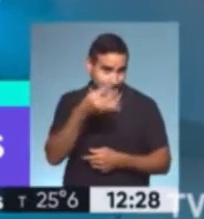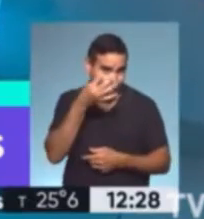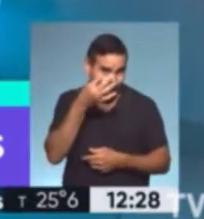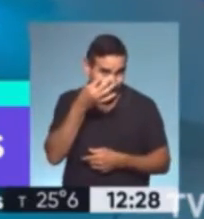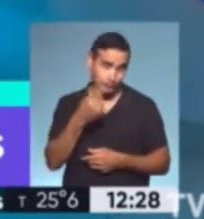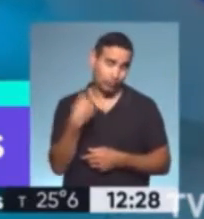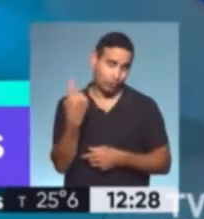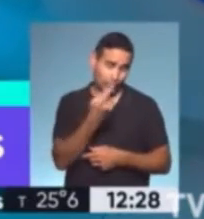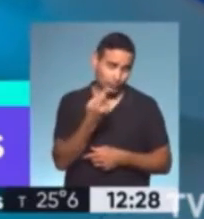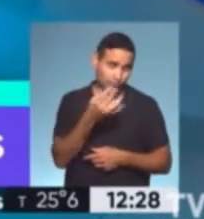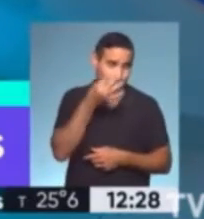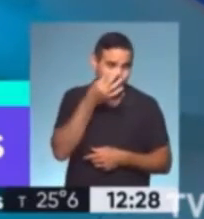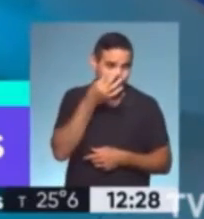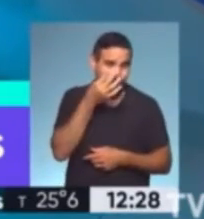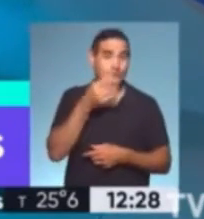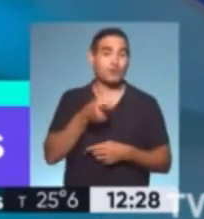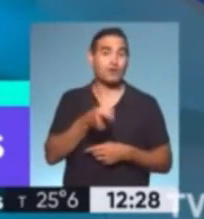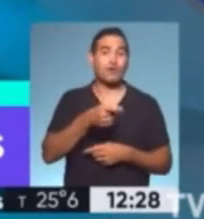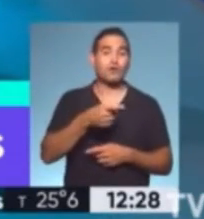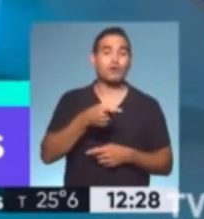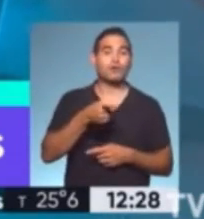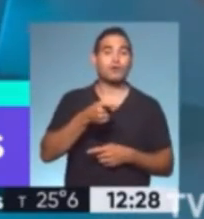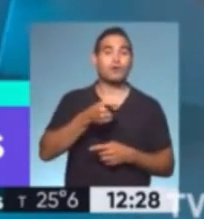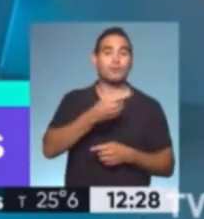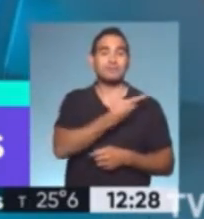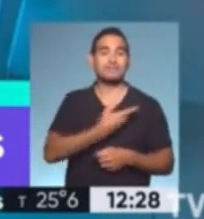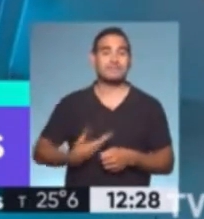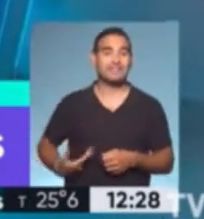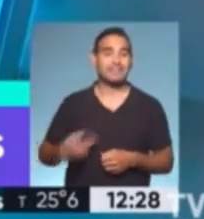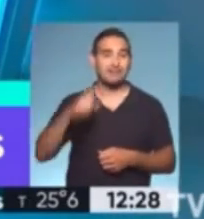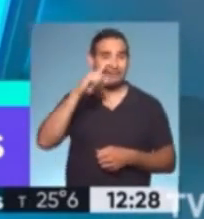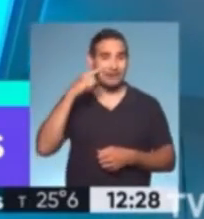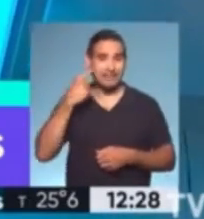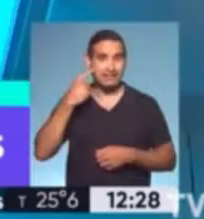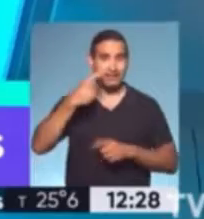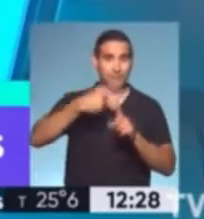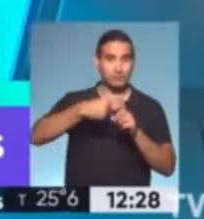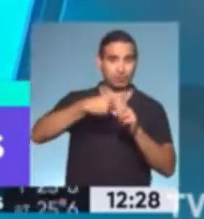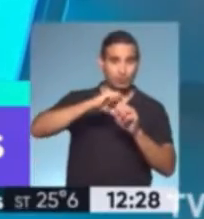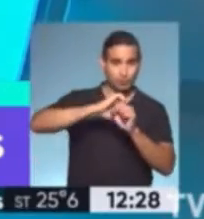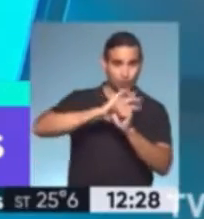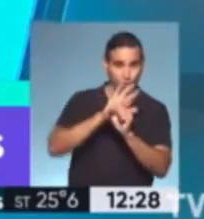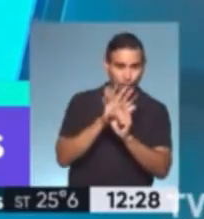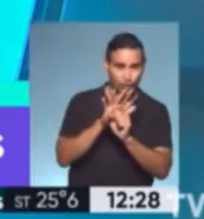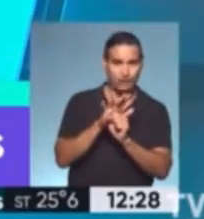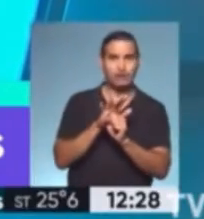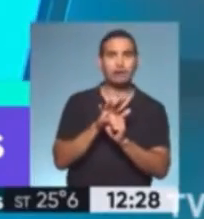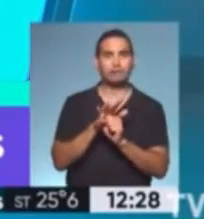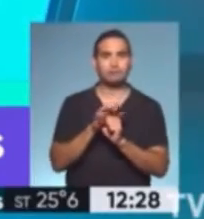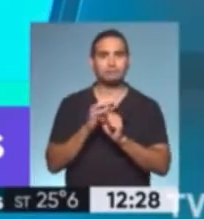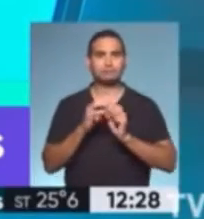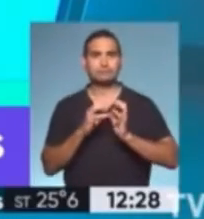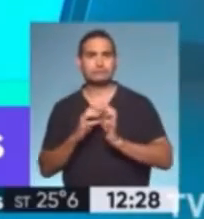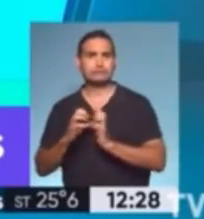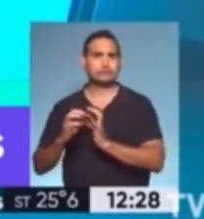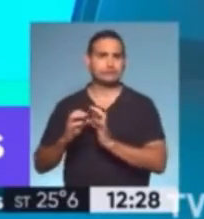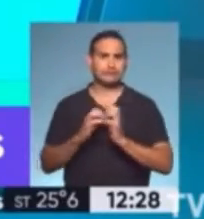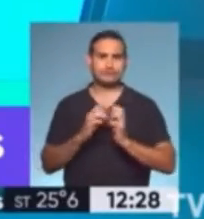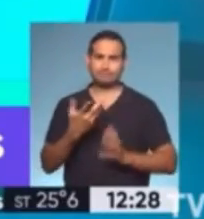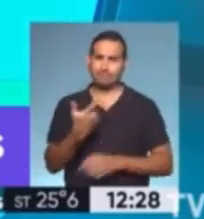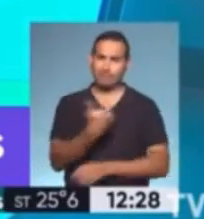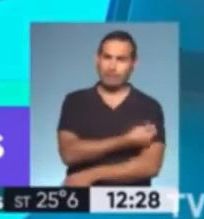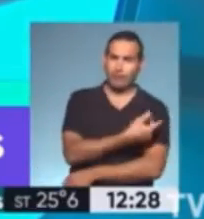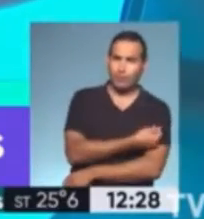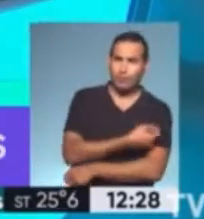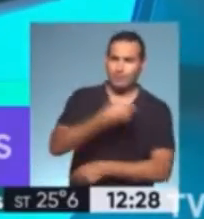todos lo observamos, con el positivo COVID del presidente Alberto Fernández, ese debate que arrancó con la efectividad